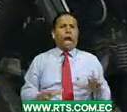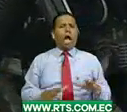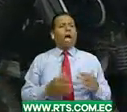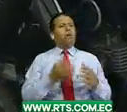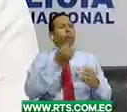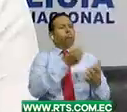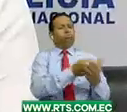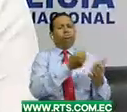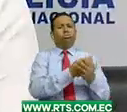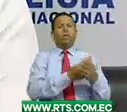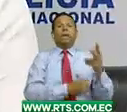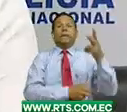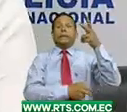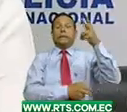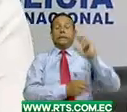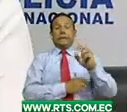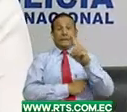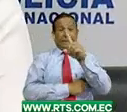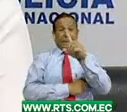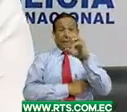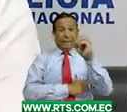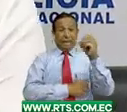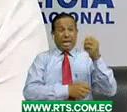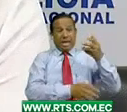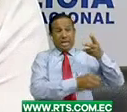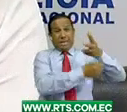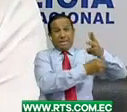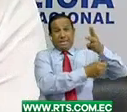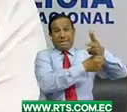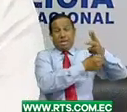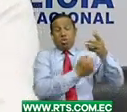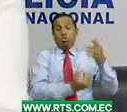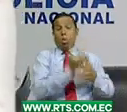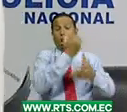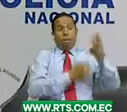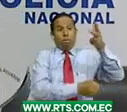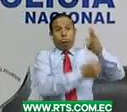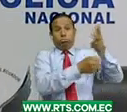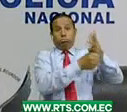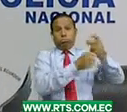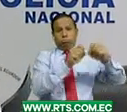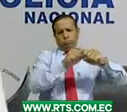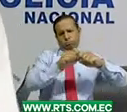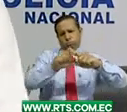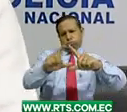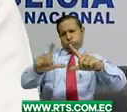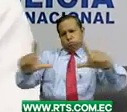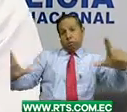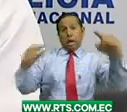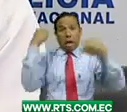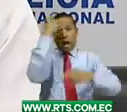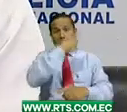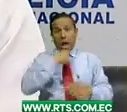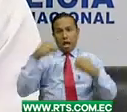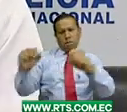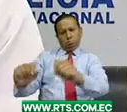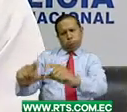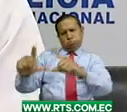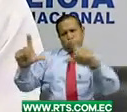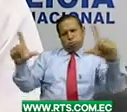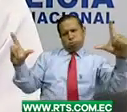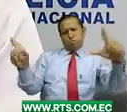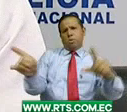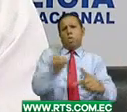con reconocimiento facial y megafonía, que serán ubicadas donde la policía nos dijo que son 46